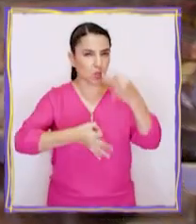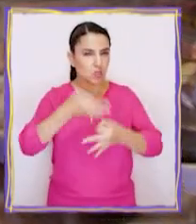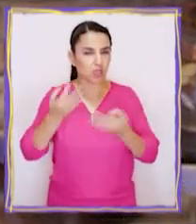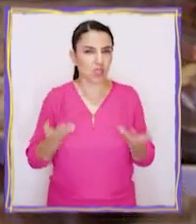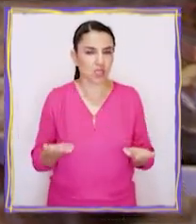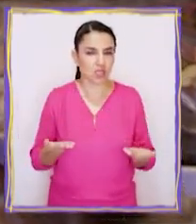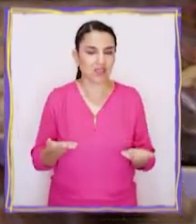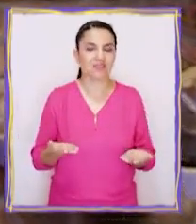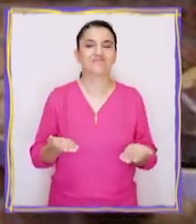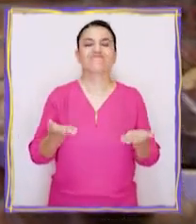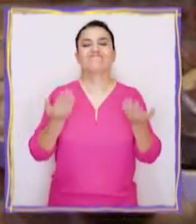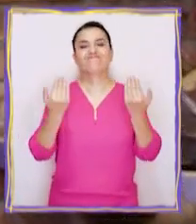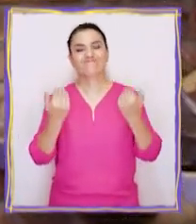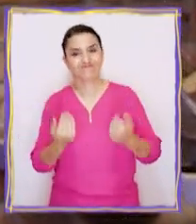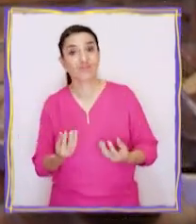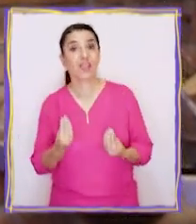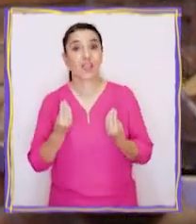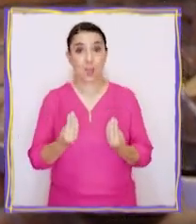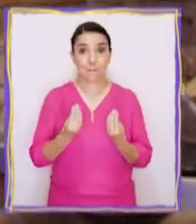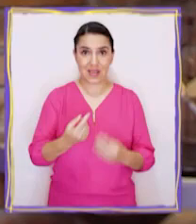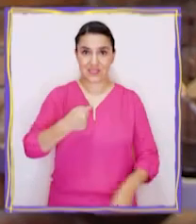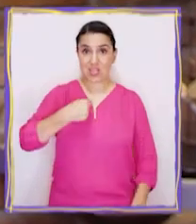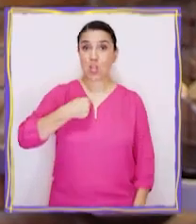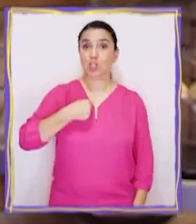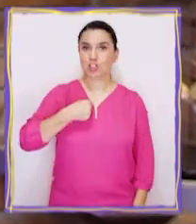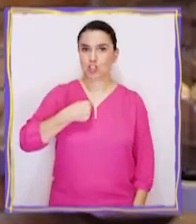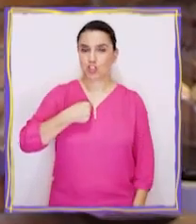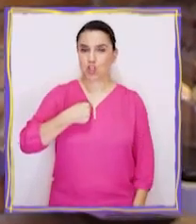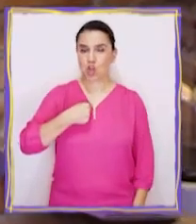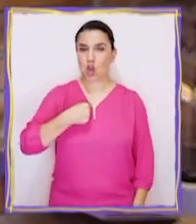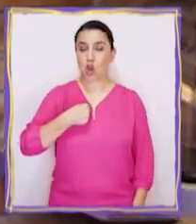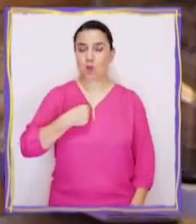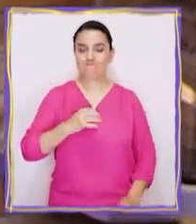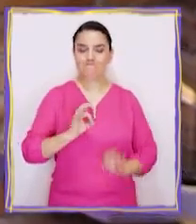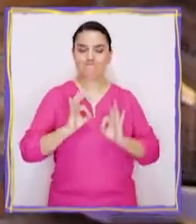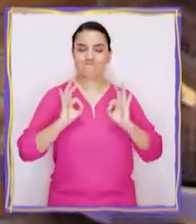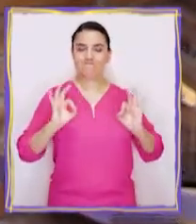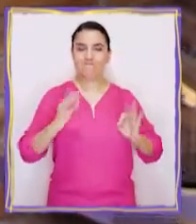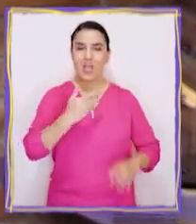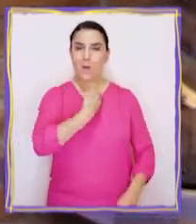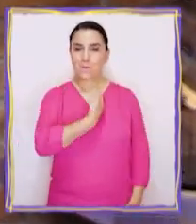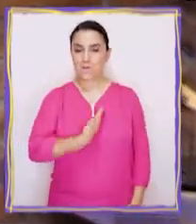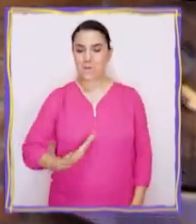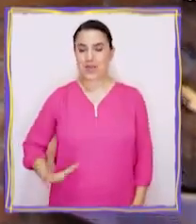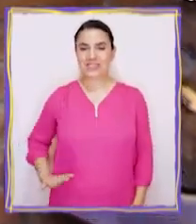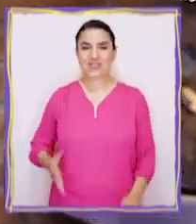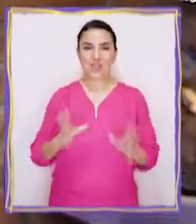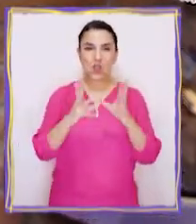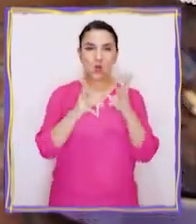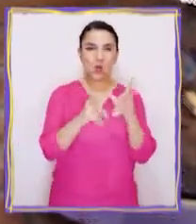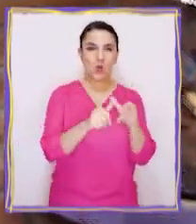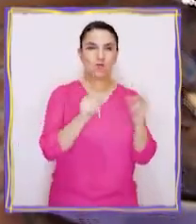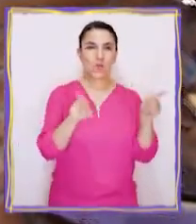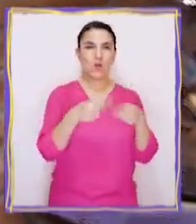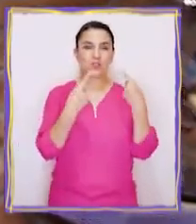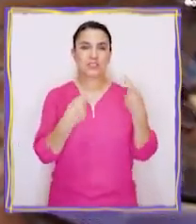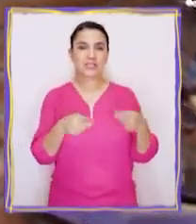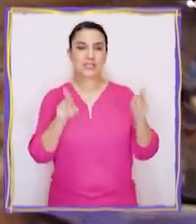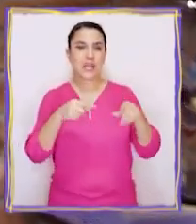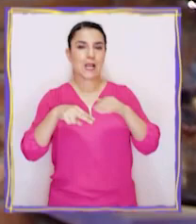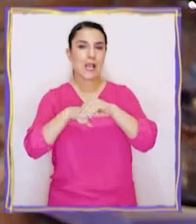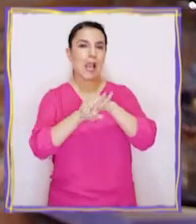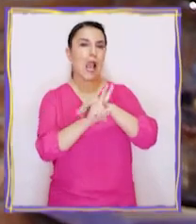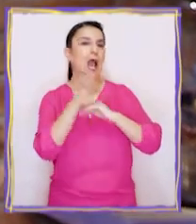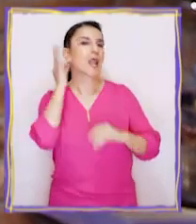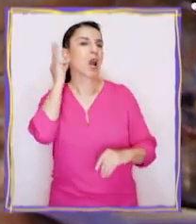¿Nunca les conté? Ah, lo que pasa es que yo soy la flamante presidenta del club musical